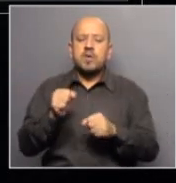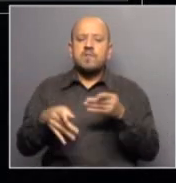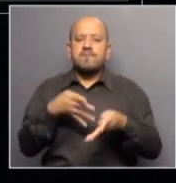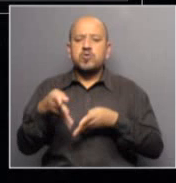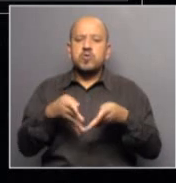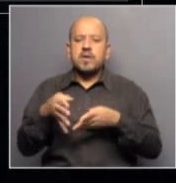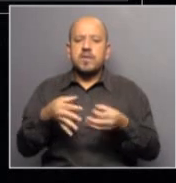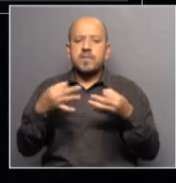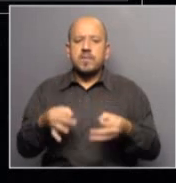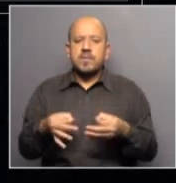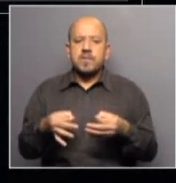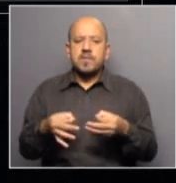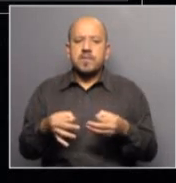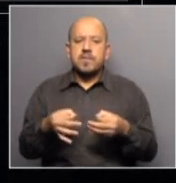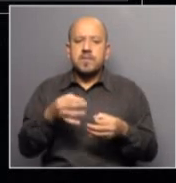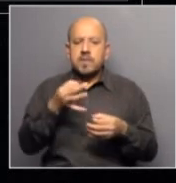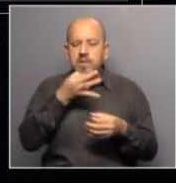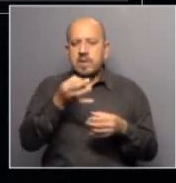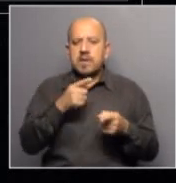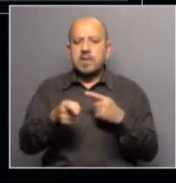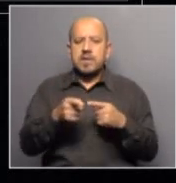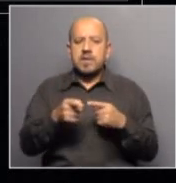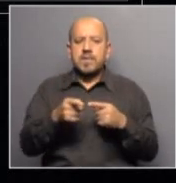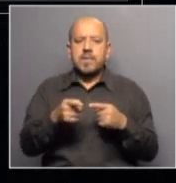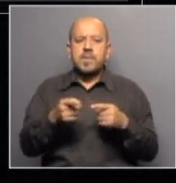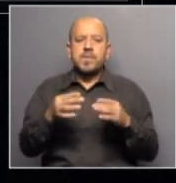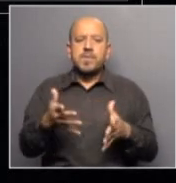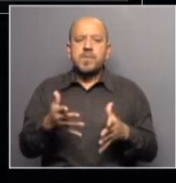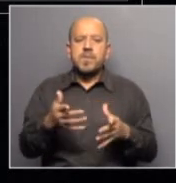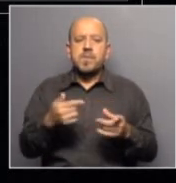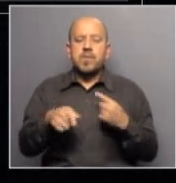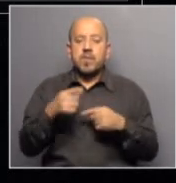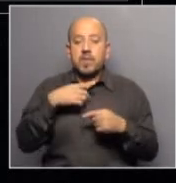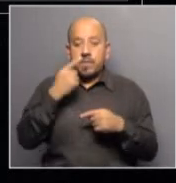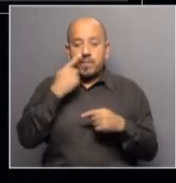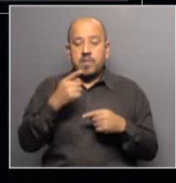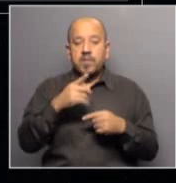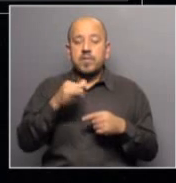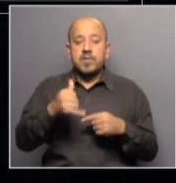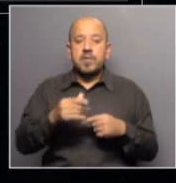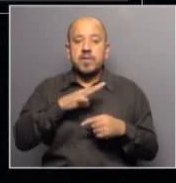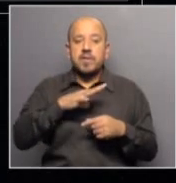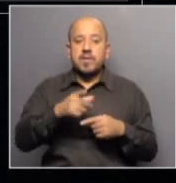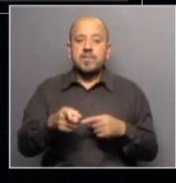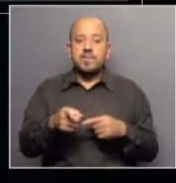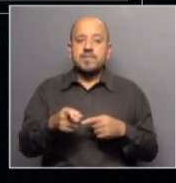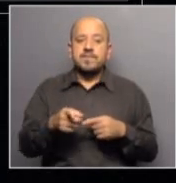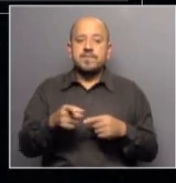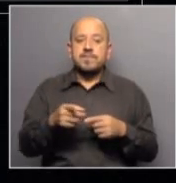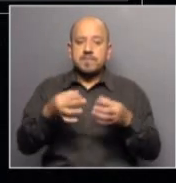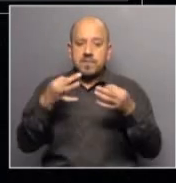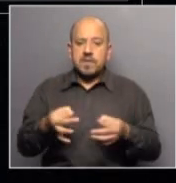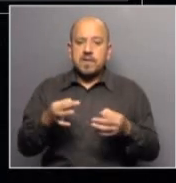funcionando? Me hablaste de vallado de seguridad, o sea, por lo que escucho, tiene que haber una infraestructura montada seria.